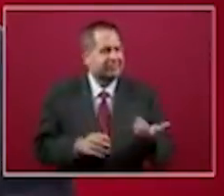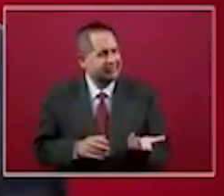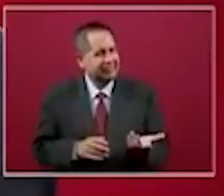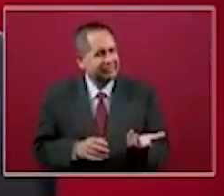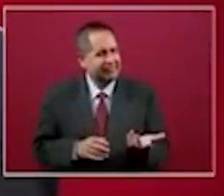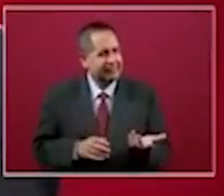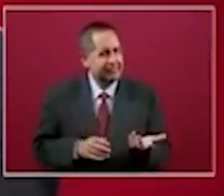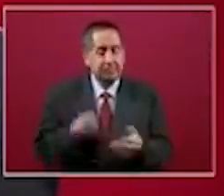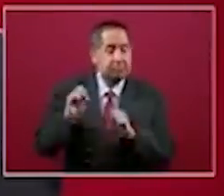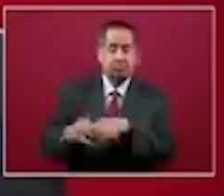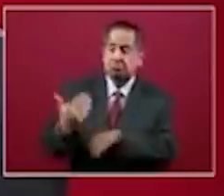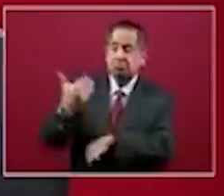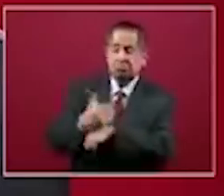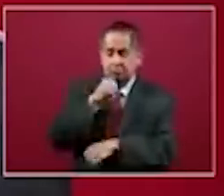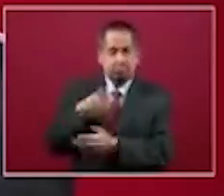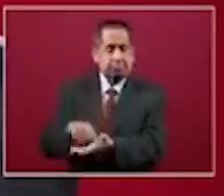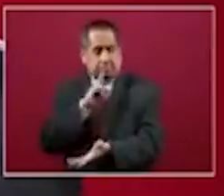sin castigo.